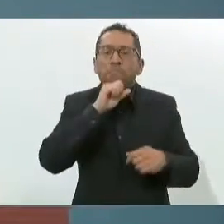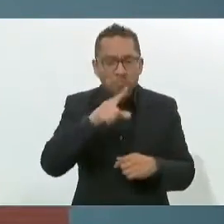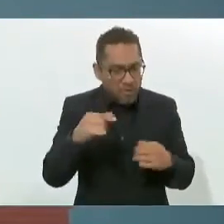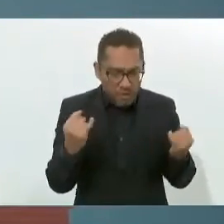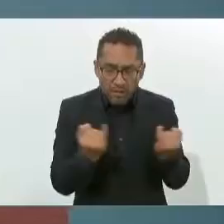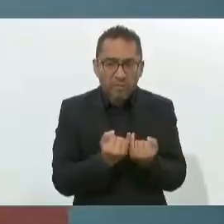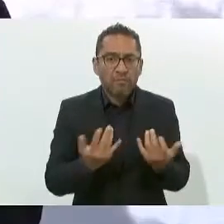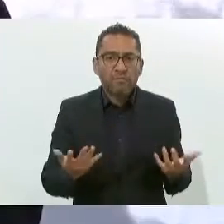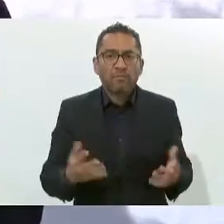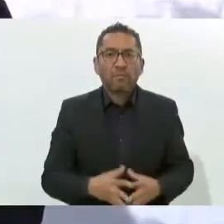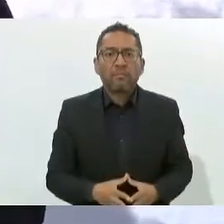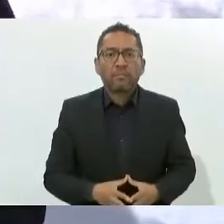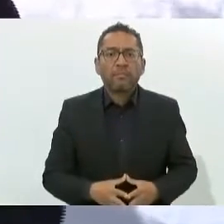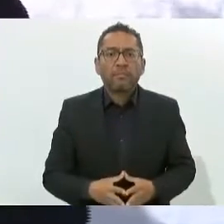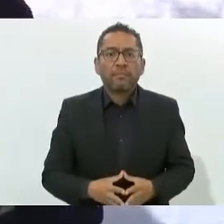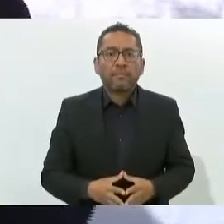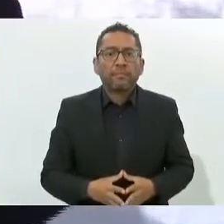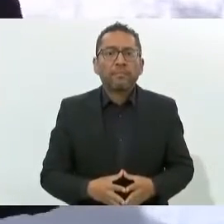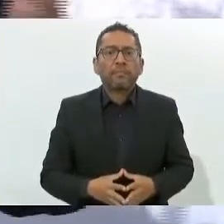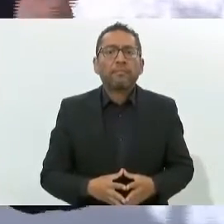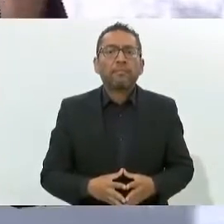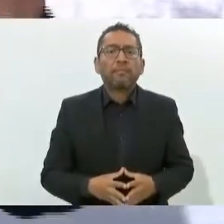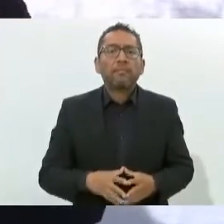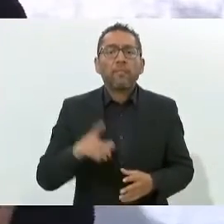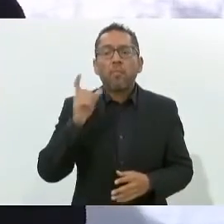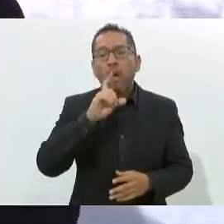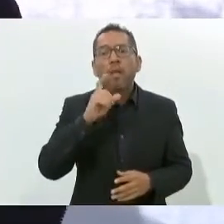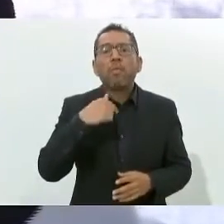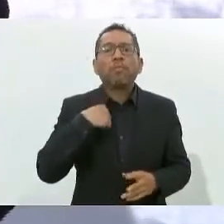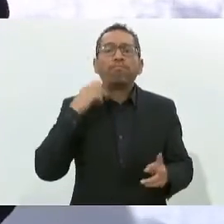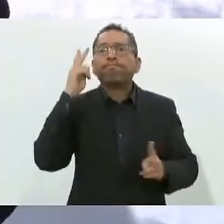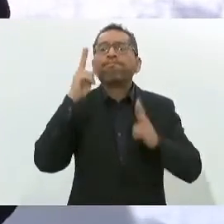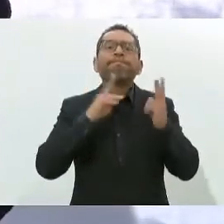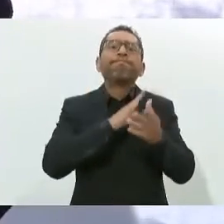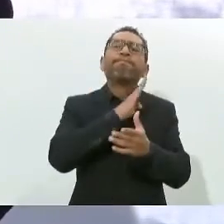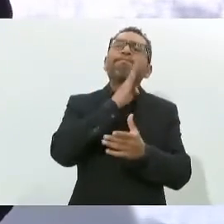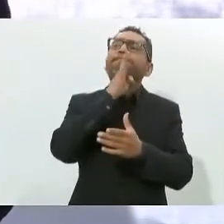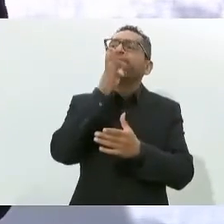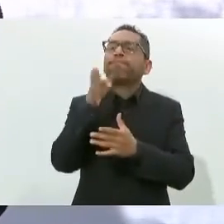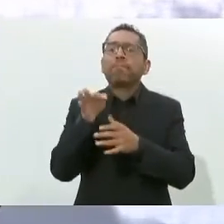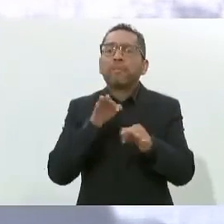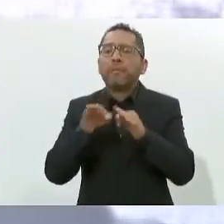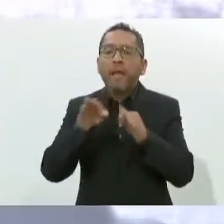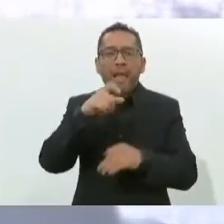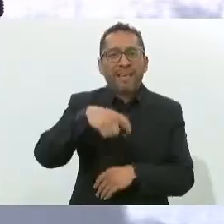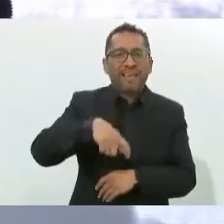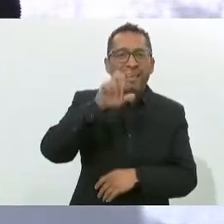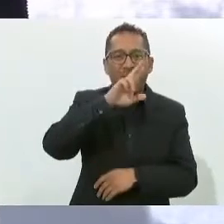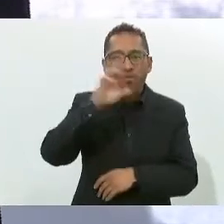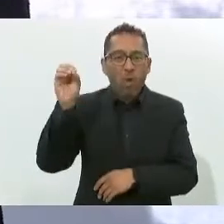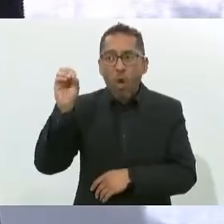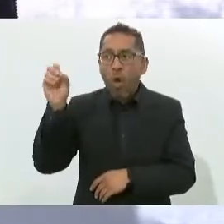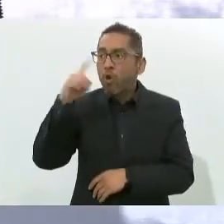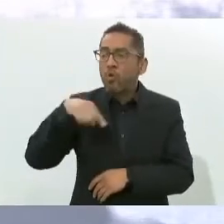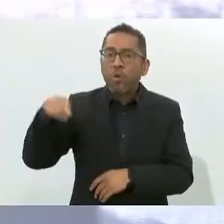mismo. Vamos a una gira a Quintana Roo, estaban